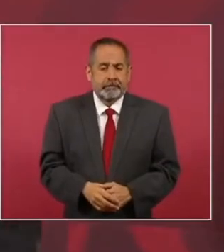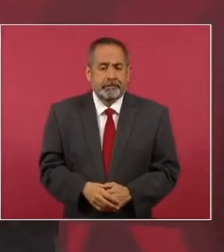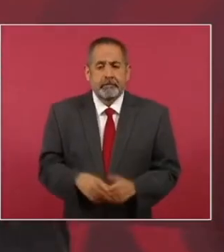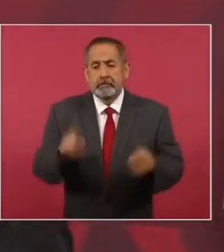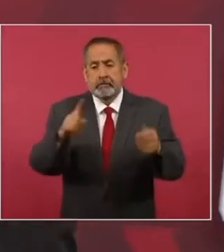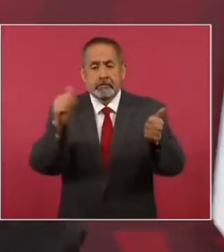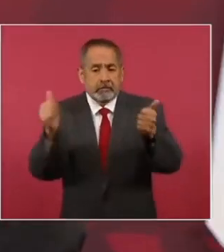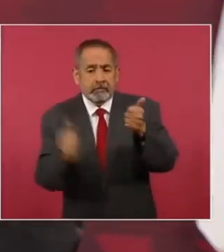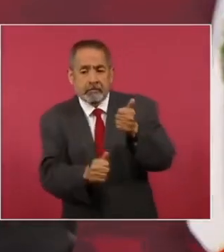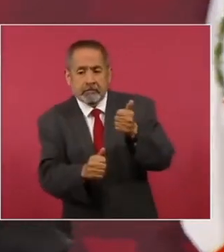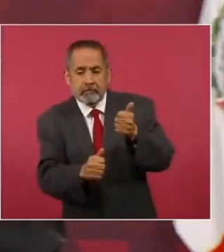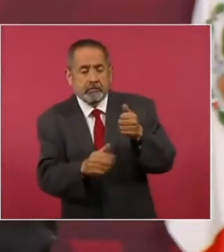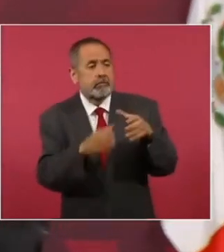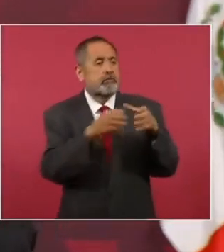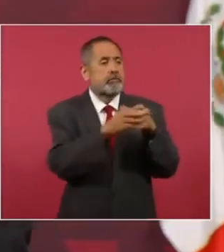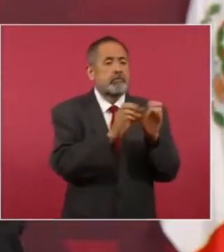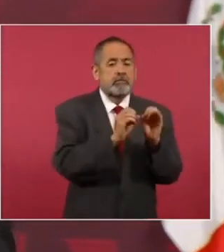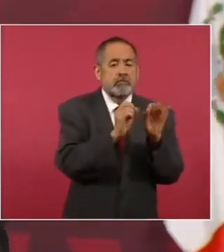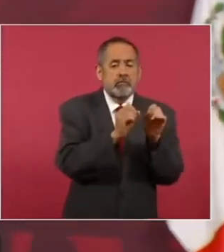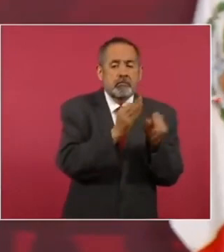dependiendo del departamentito,